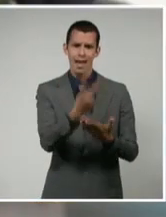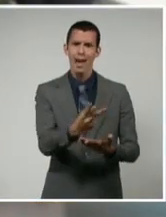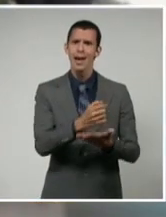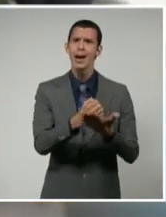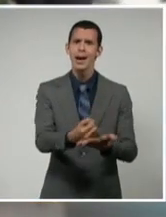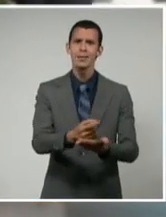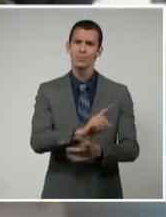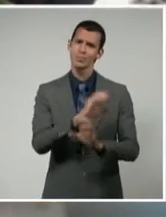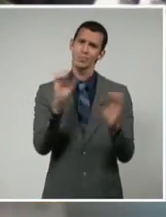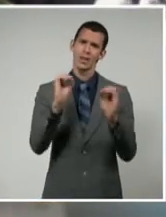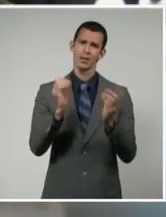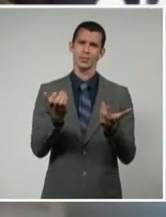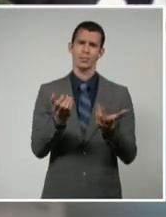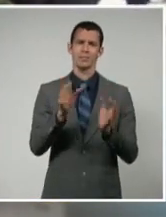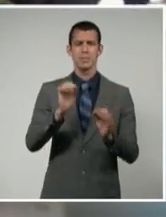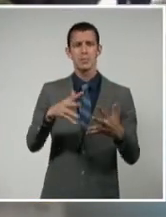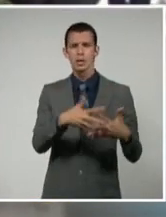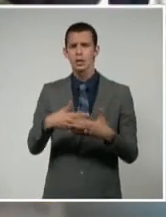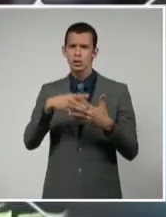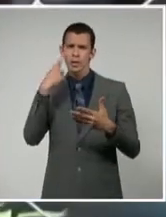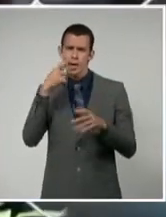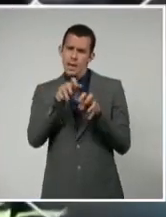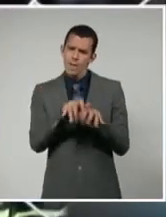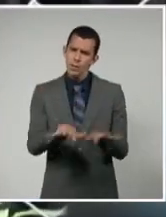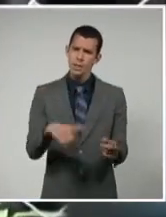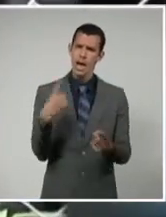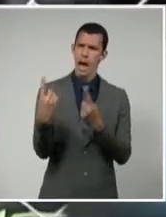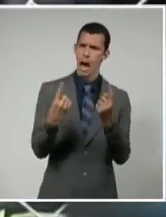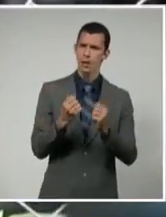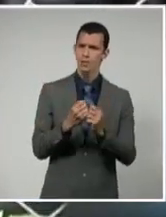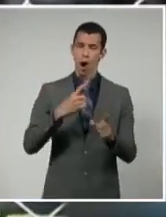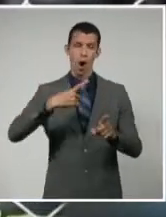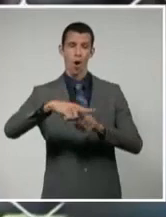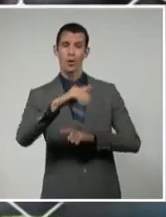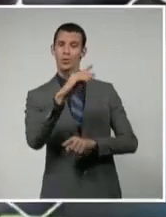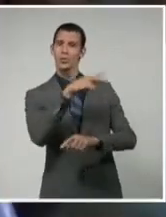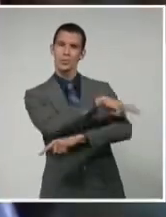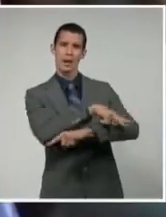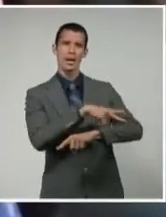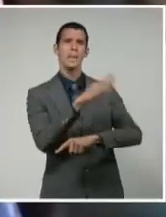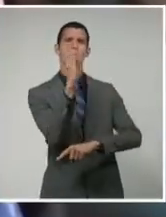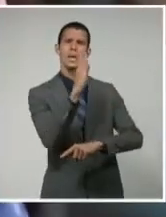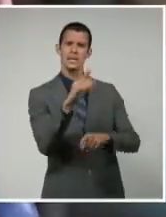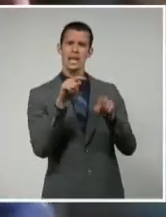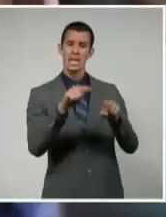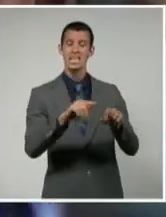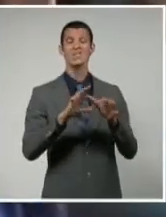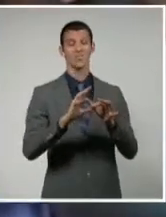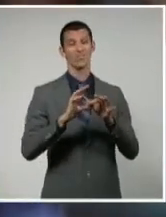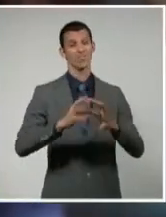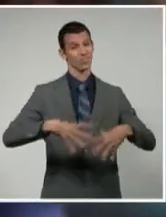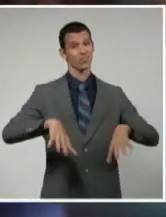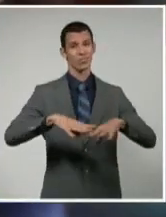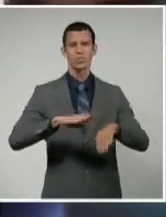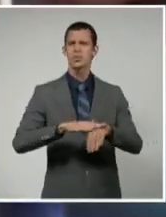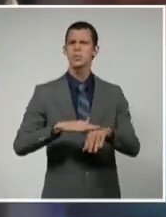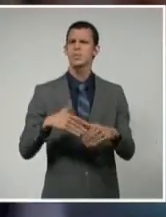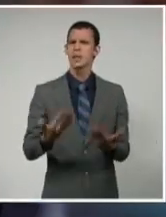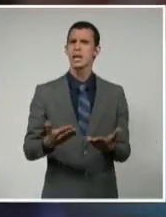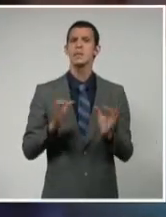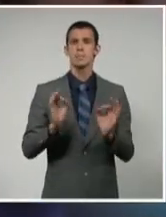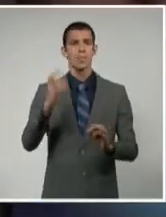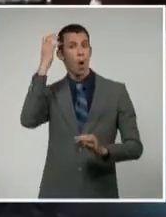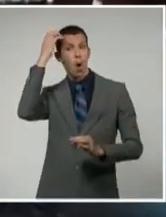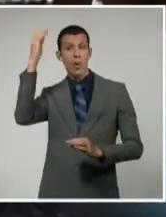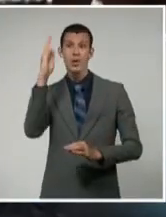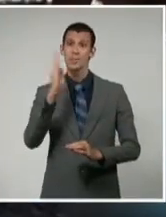y los Estados Unidos. Mientras, en Brasil, la situación es particularmente delicada debido a las políticas abiertamente